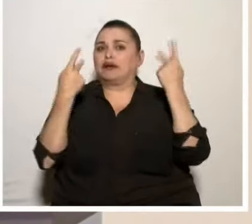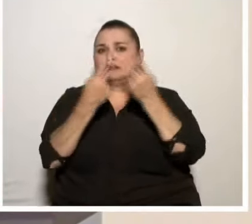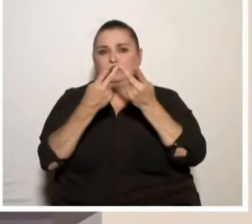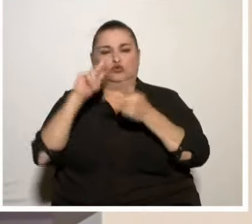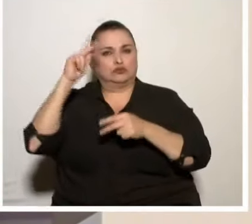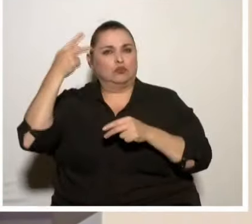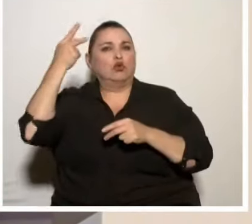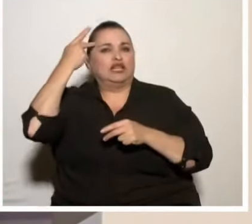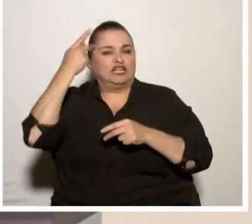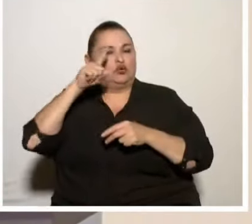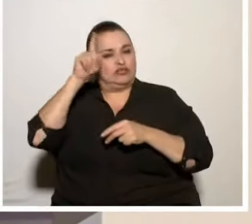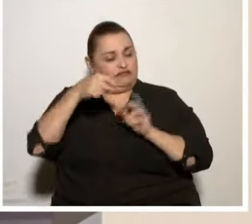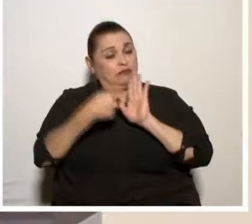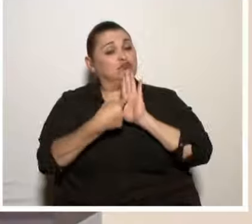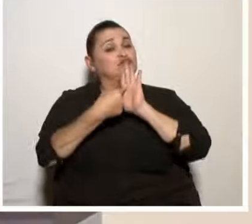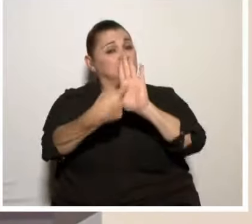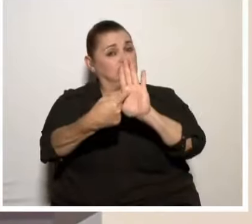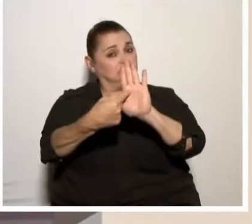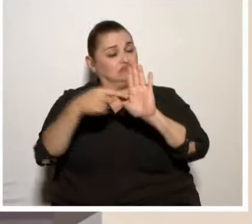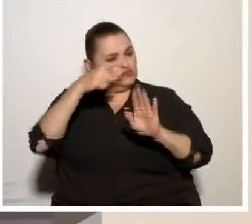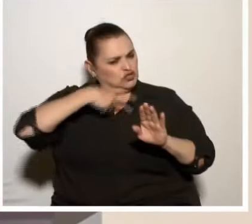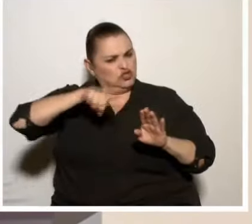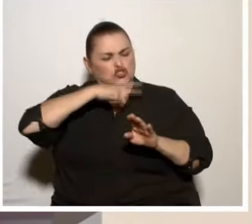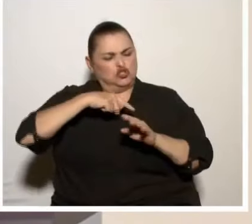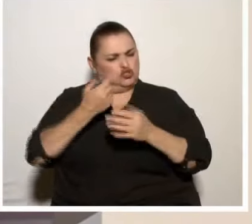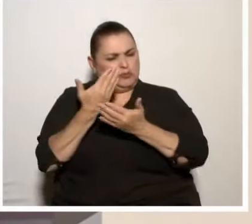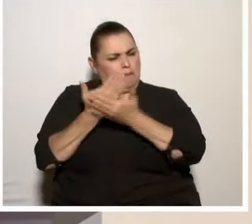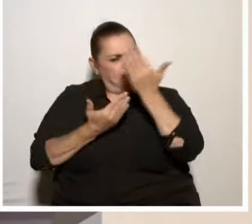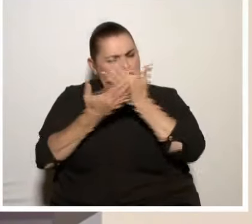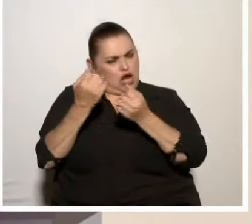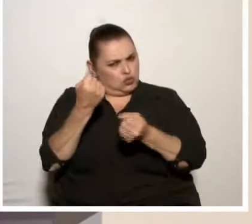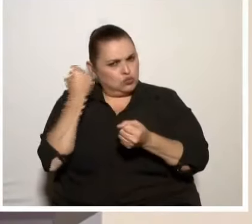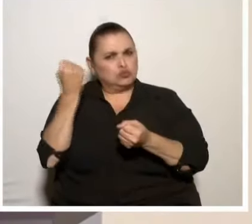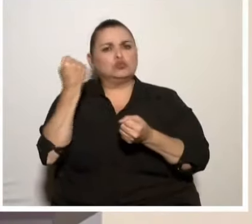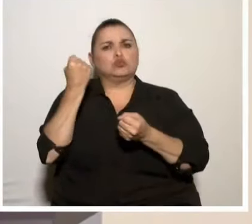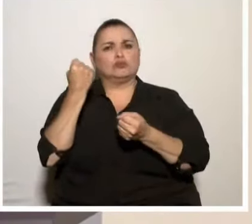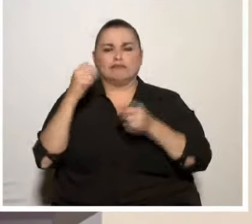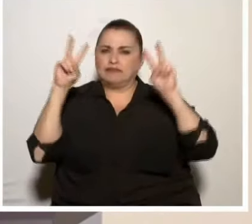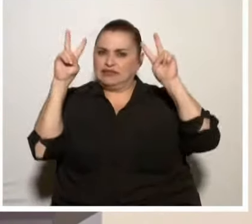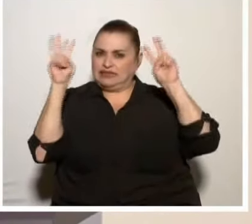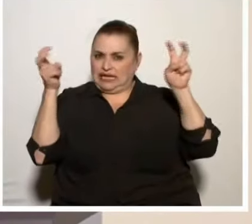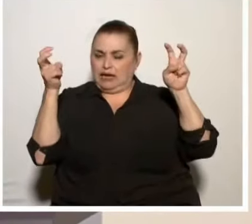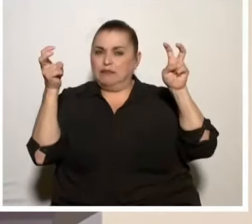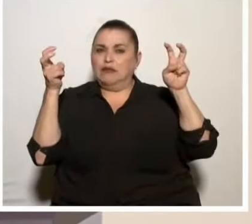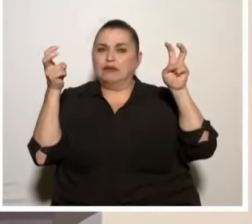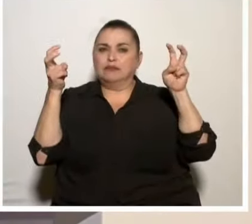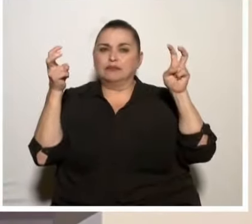también tenemos que señalar que nosotros vamos a poner mano dura en el tema del